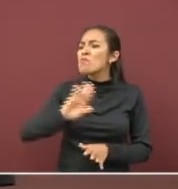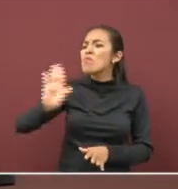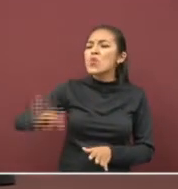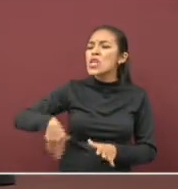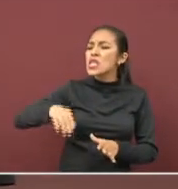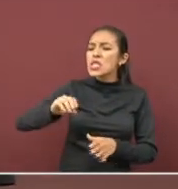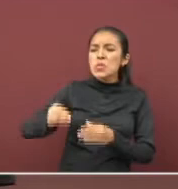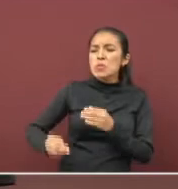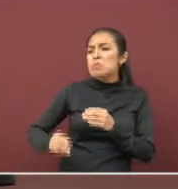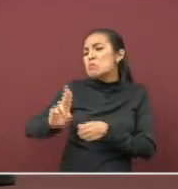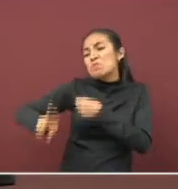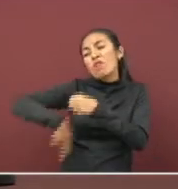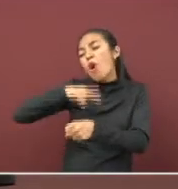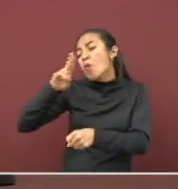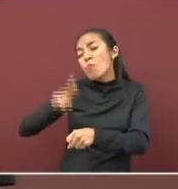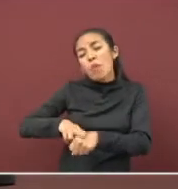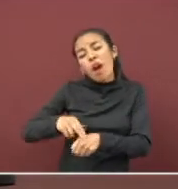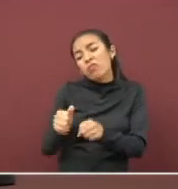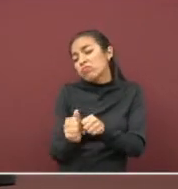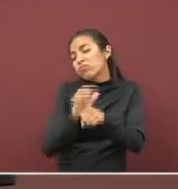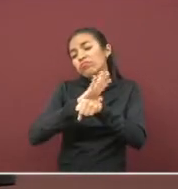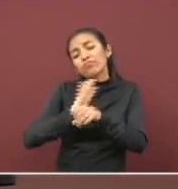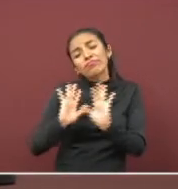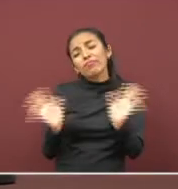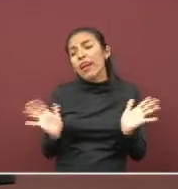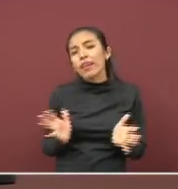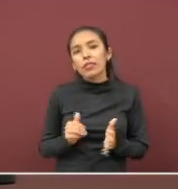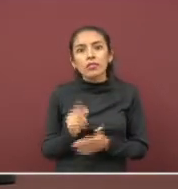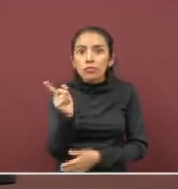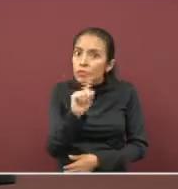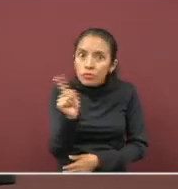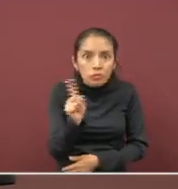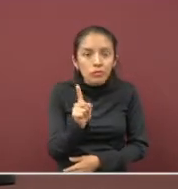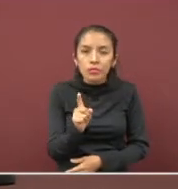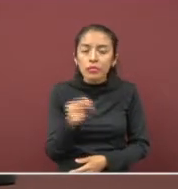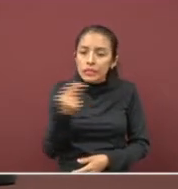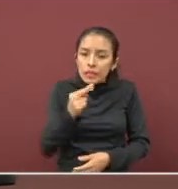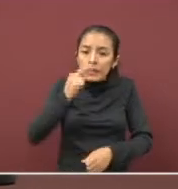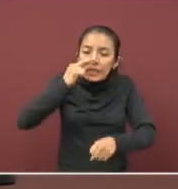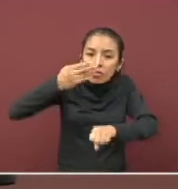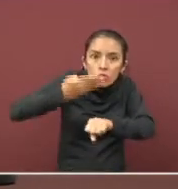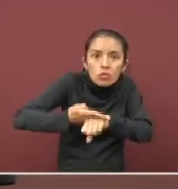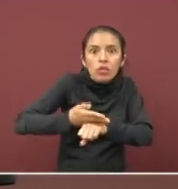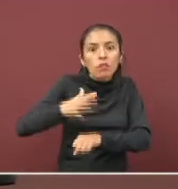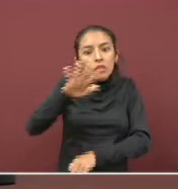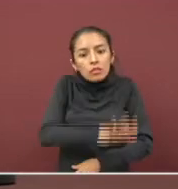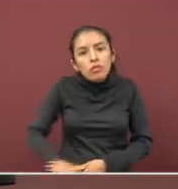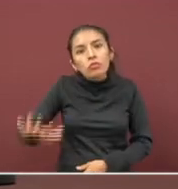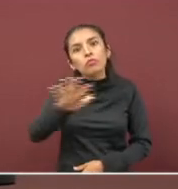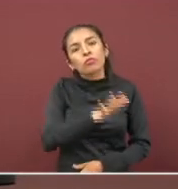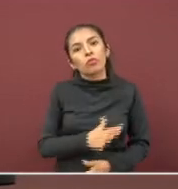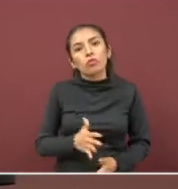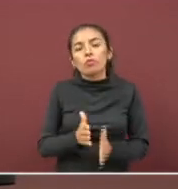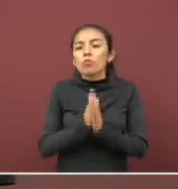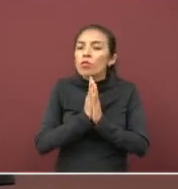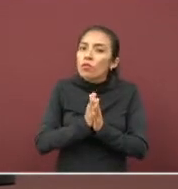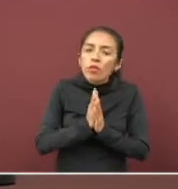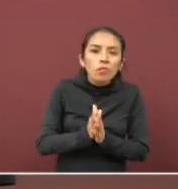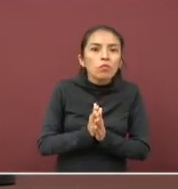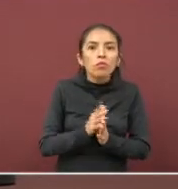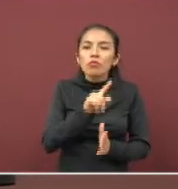corona virus no es así seamos todos responsables mostremos una conducta social